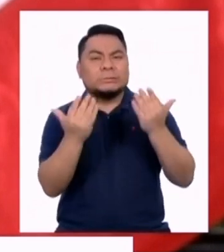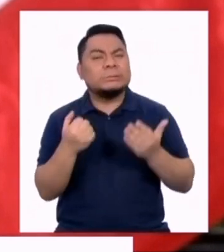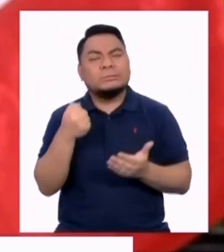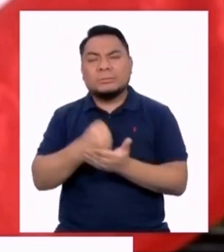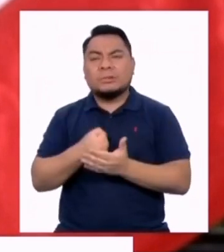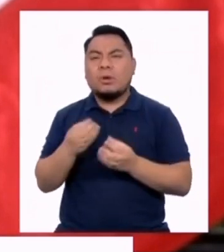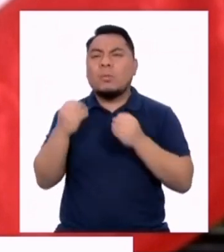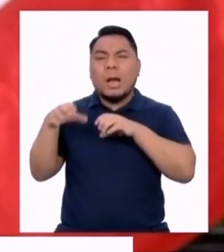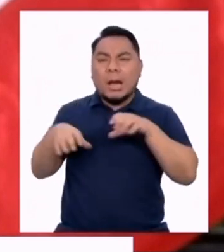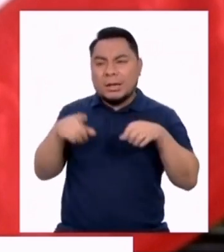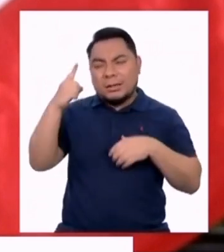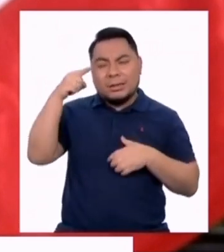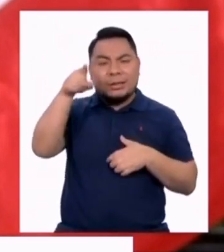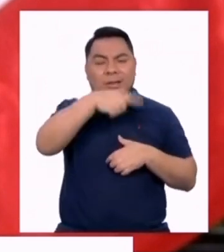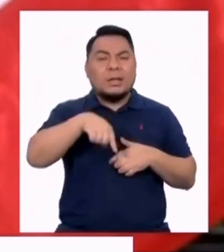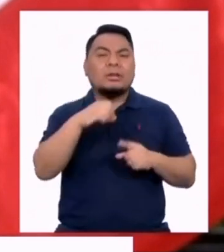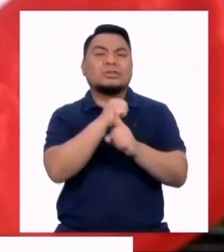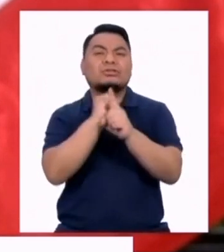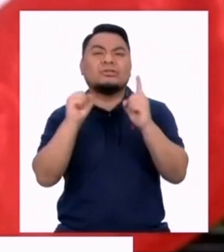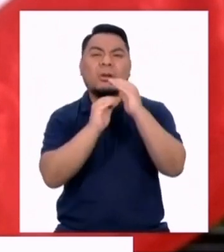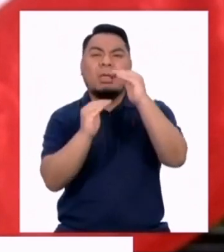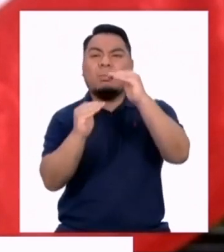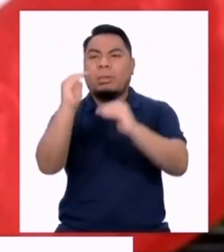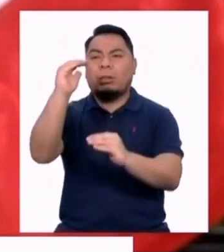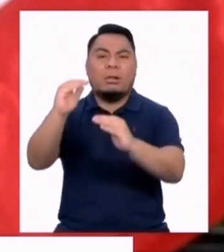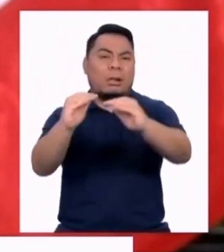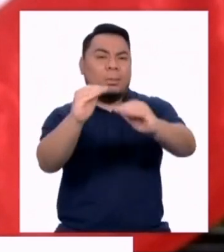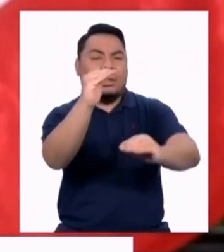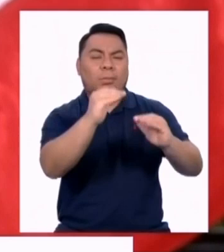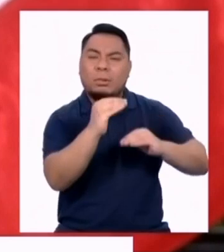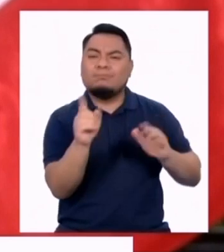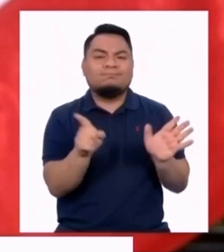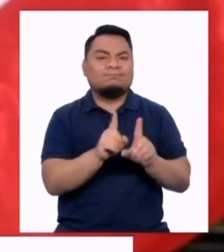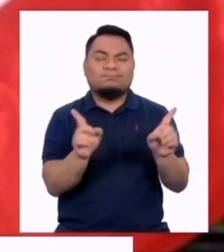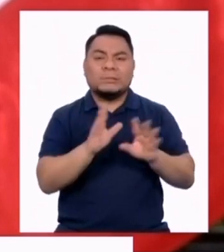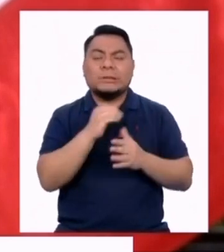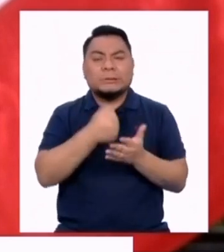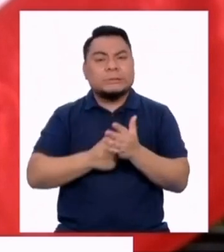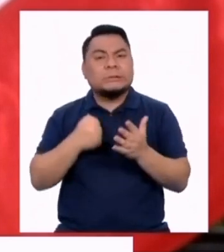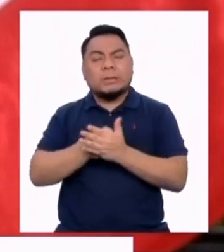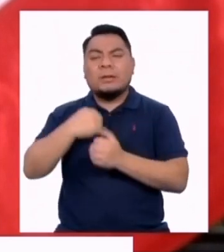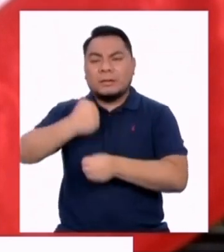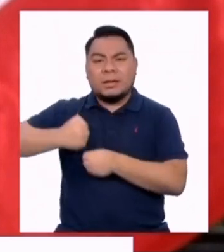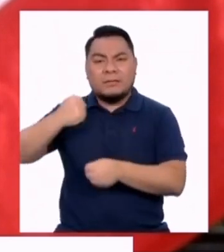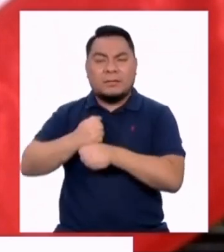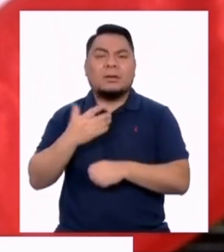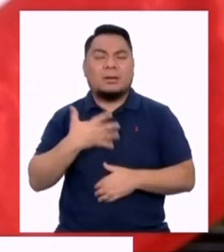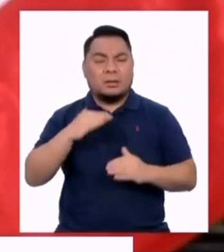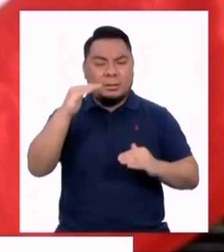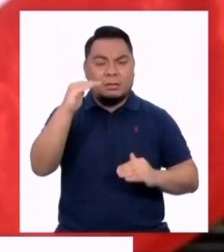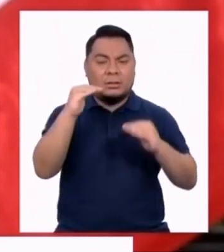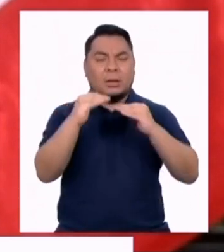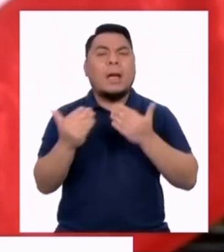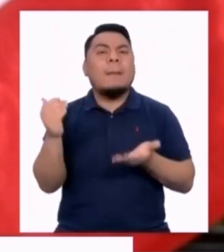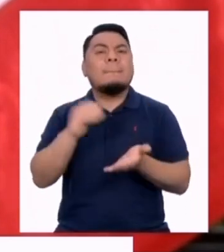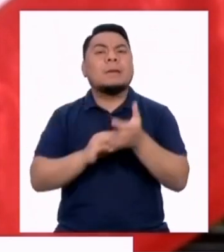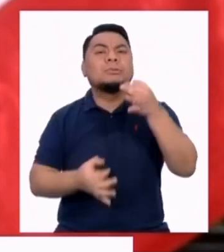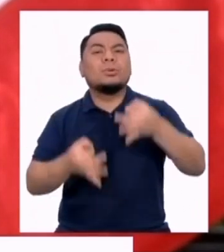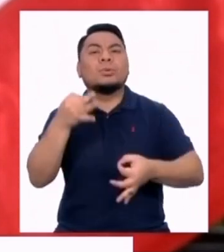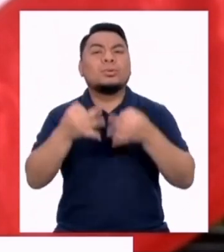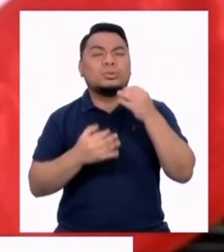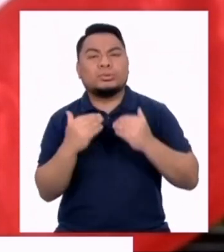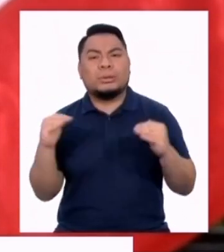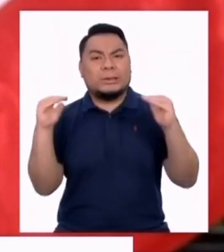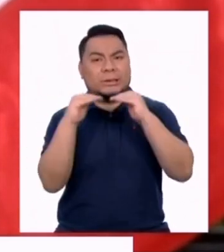avanzar en la construcción de un país más justo y equitativo estoy seguro